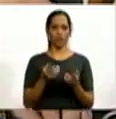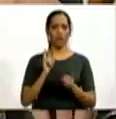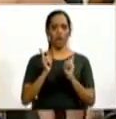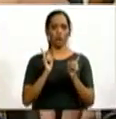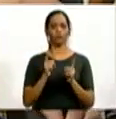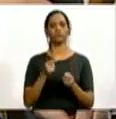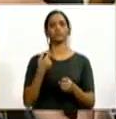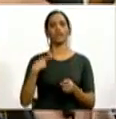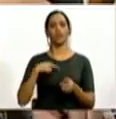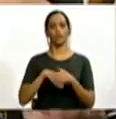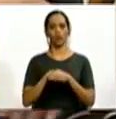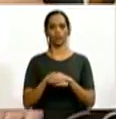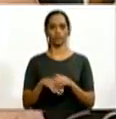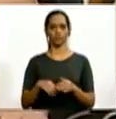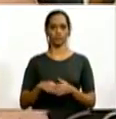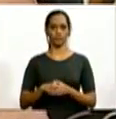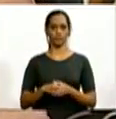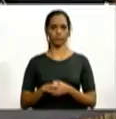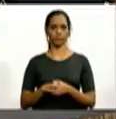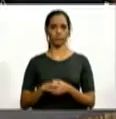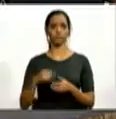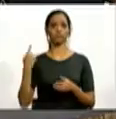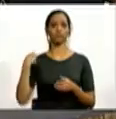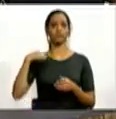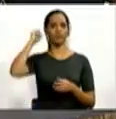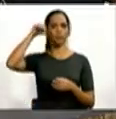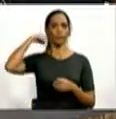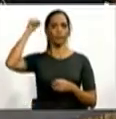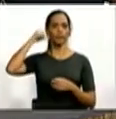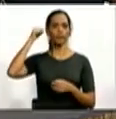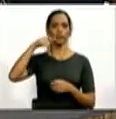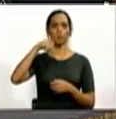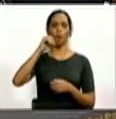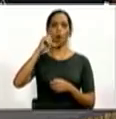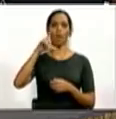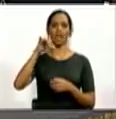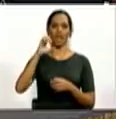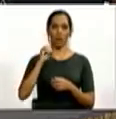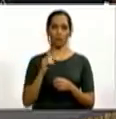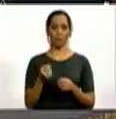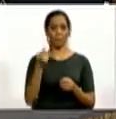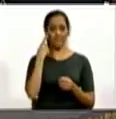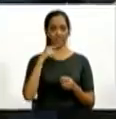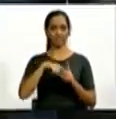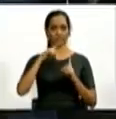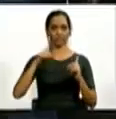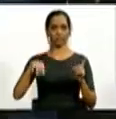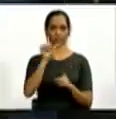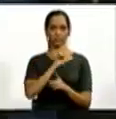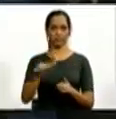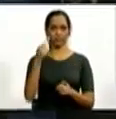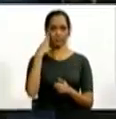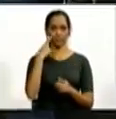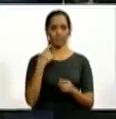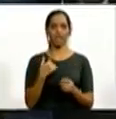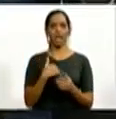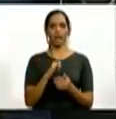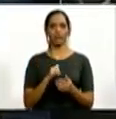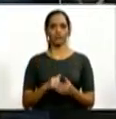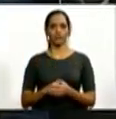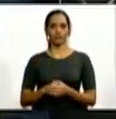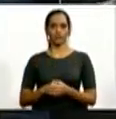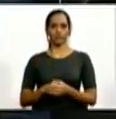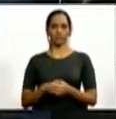gestión pública. Tenemos un video, ya vamos a... ¿Ya lo tenemos? Papo con Patricia. Bueno, pendientes del electrocutado esta semana. Vamos a ver quién queda por ahí. ¿Ah? ¿A quién